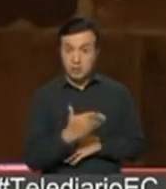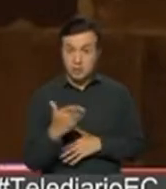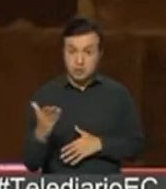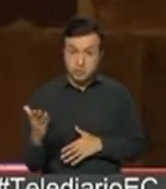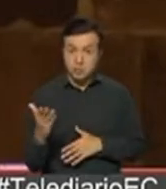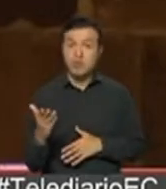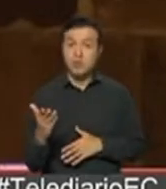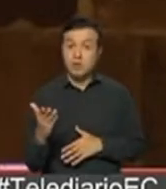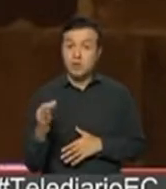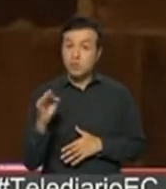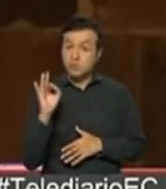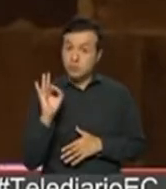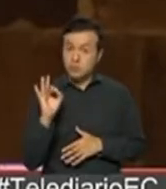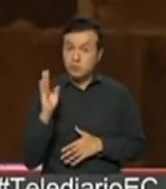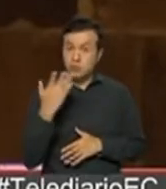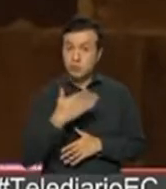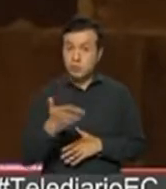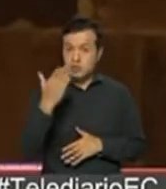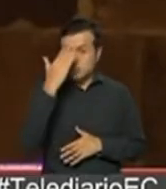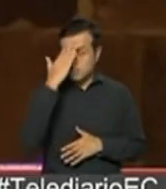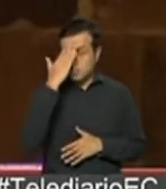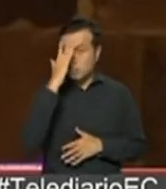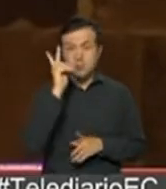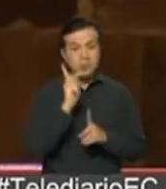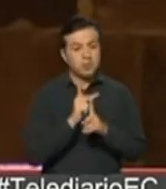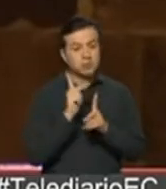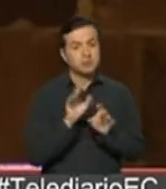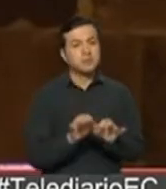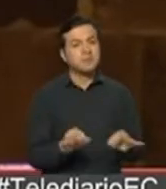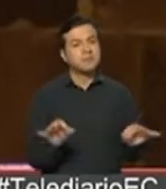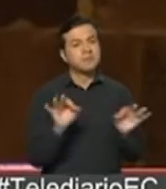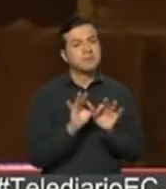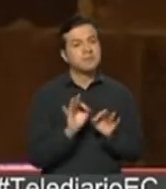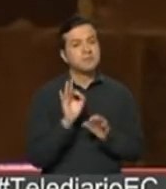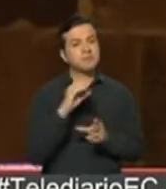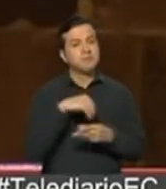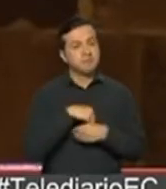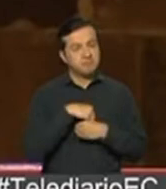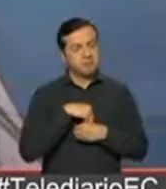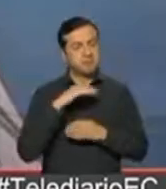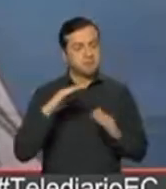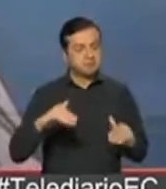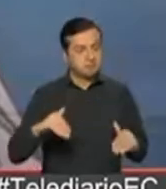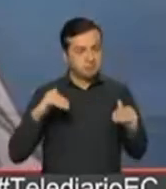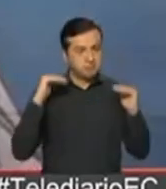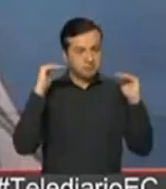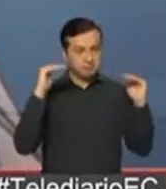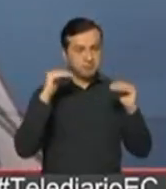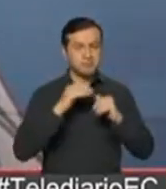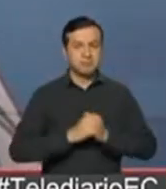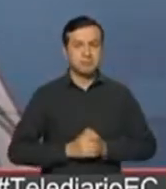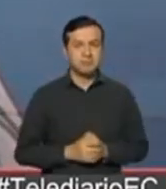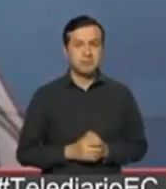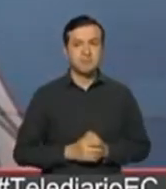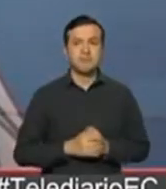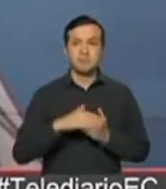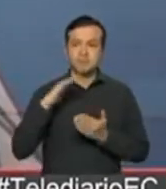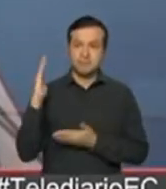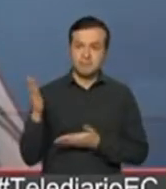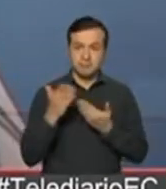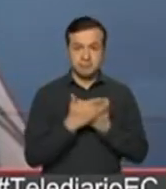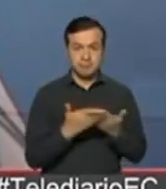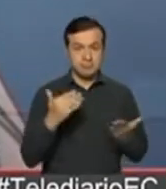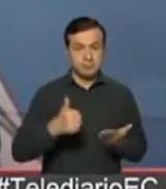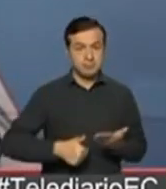como los factores intangibles del moderno a esta hora le damos la bienvenida